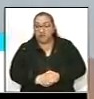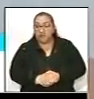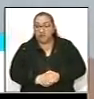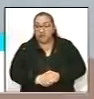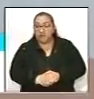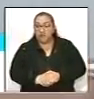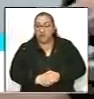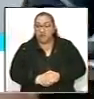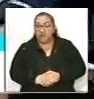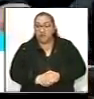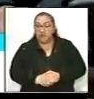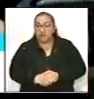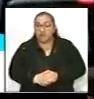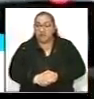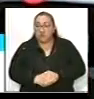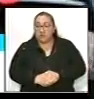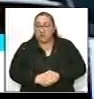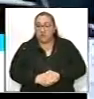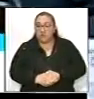Muchas gracias, señora